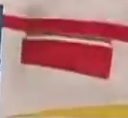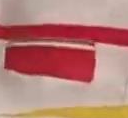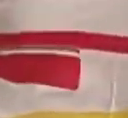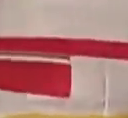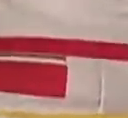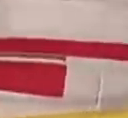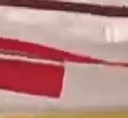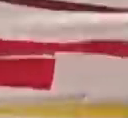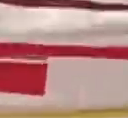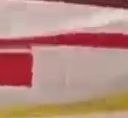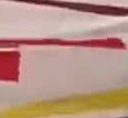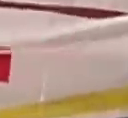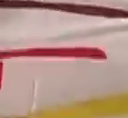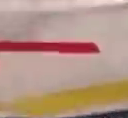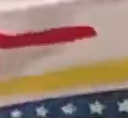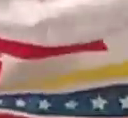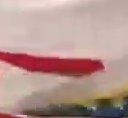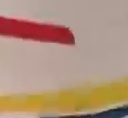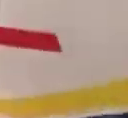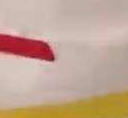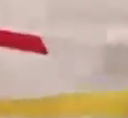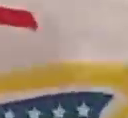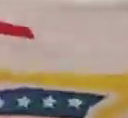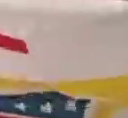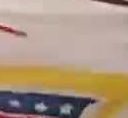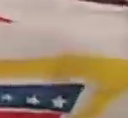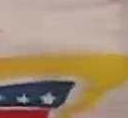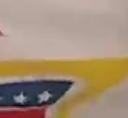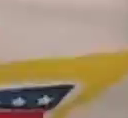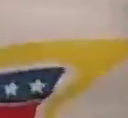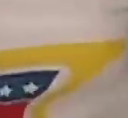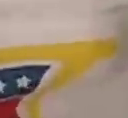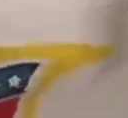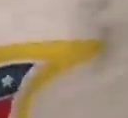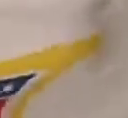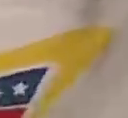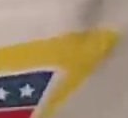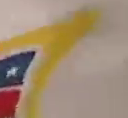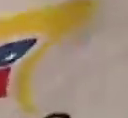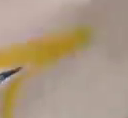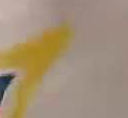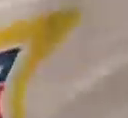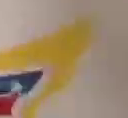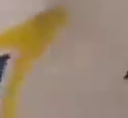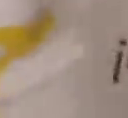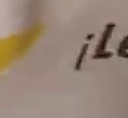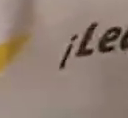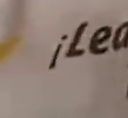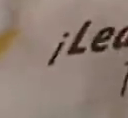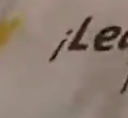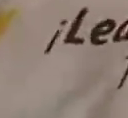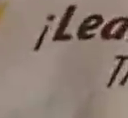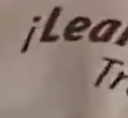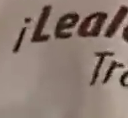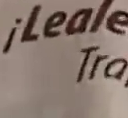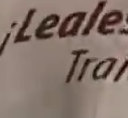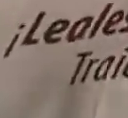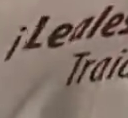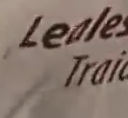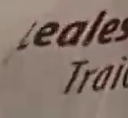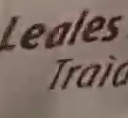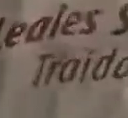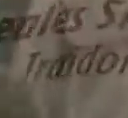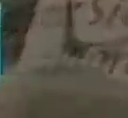productores hasta este 20 de junio, cuando se cumplen los 2 años de esta gran misión Chamba